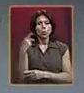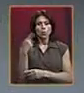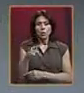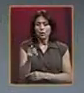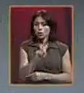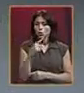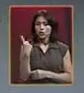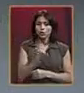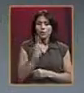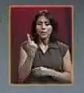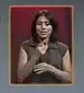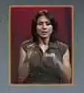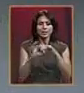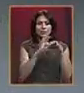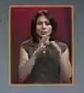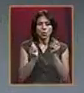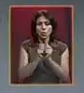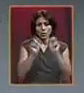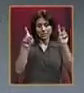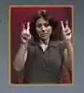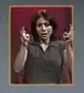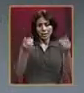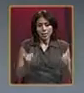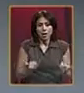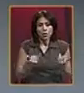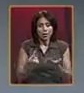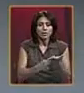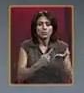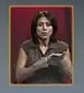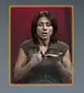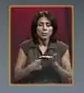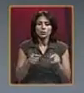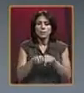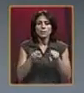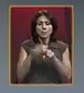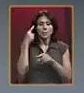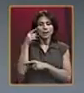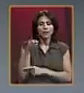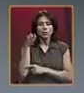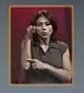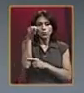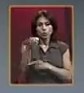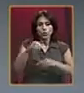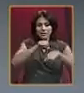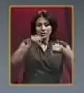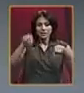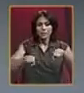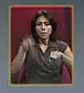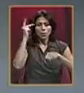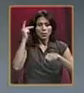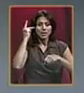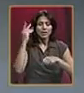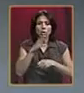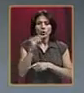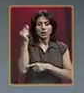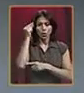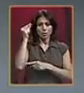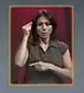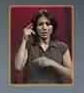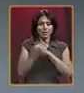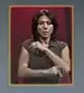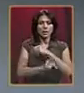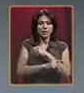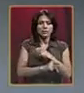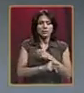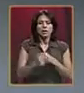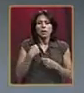solo en relación con el tema que nos ocupa, sino para el futuro del sistema político y de la gobernabilidad del país, pretender detener la